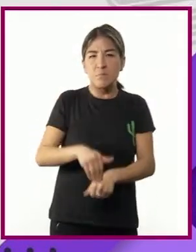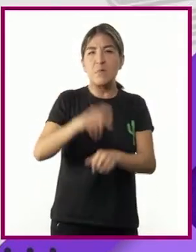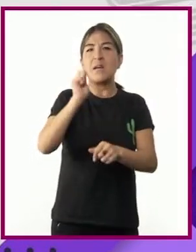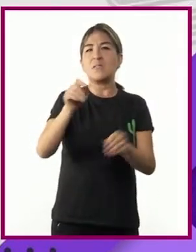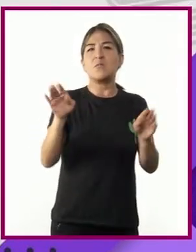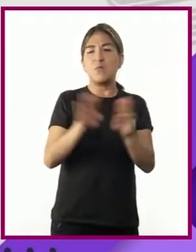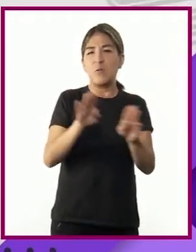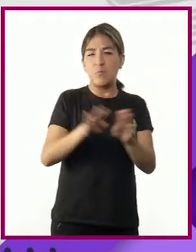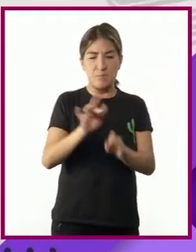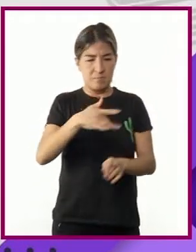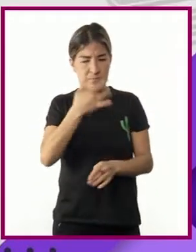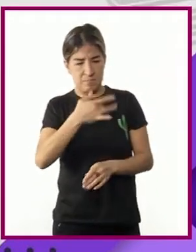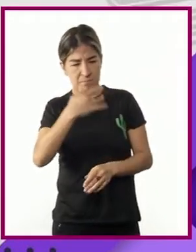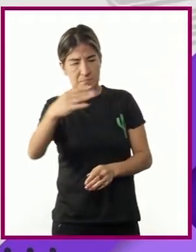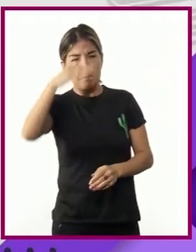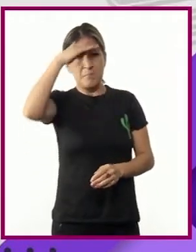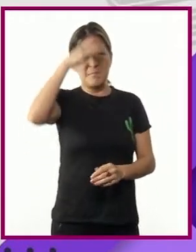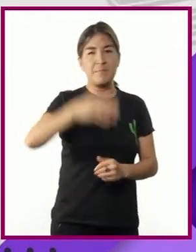conciencia,